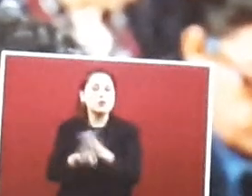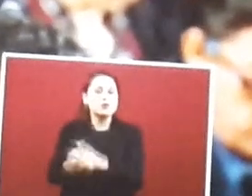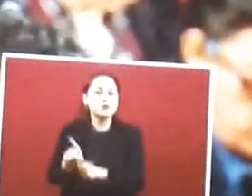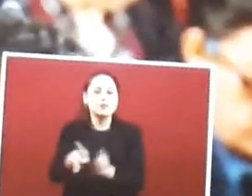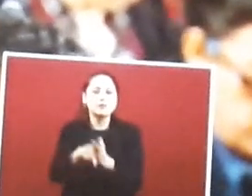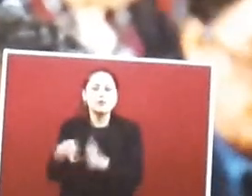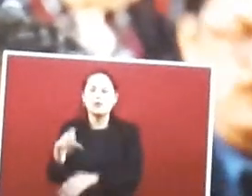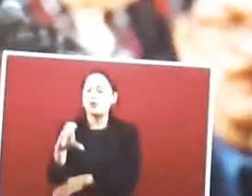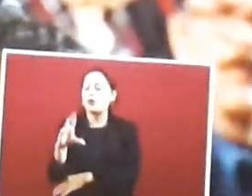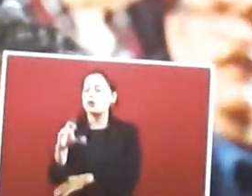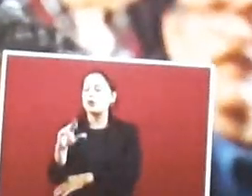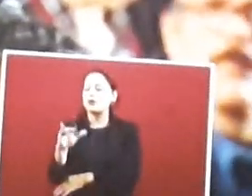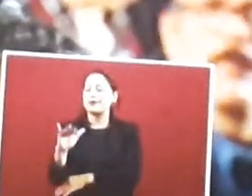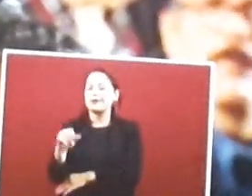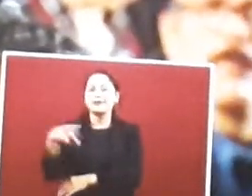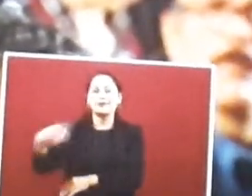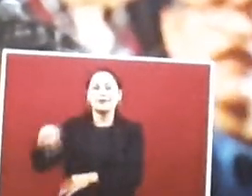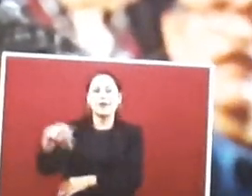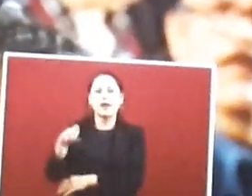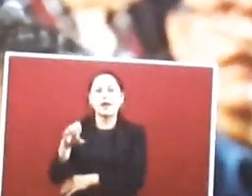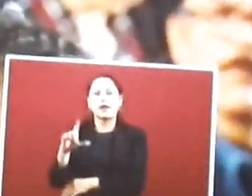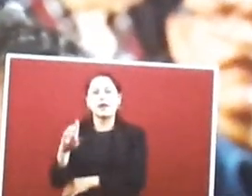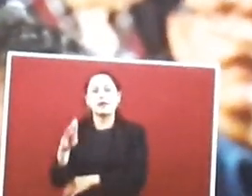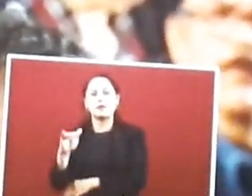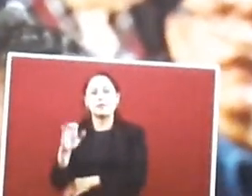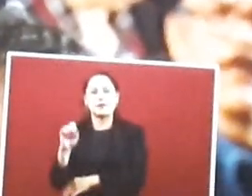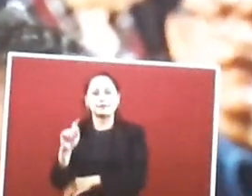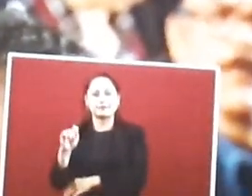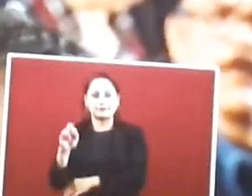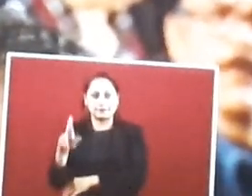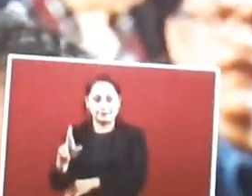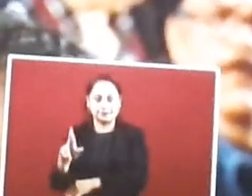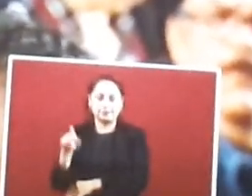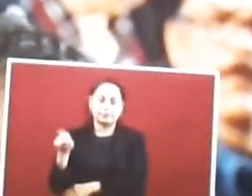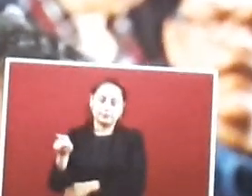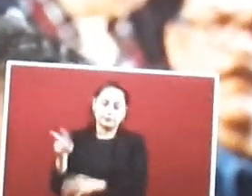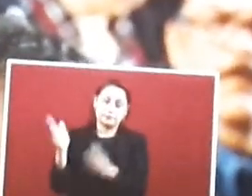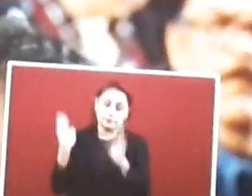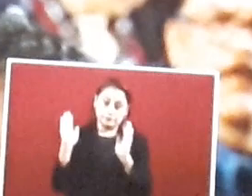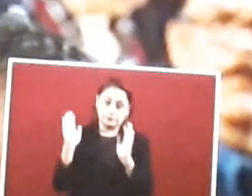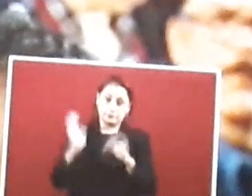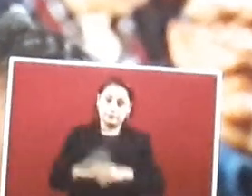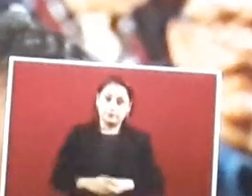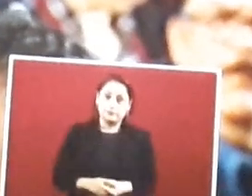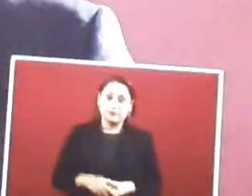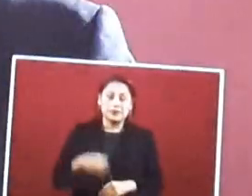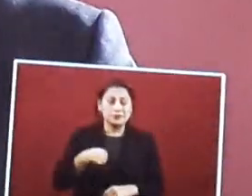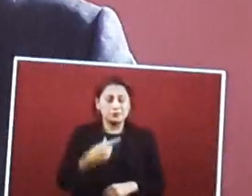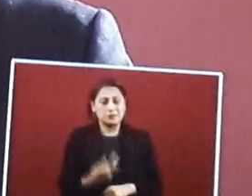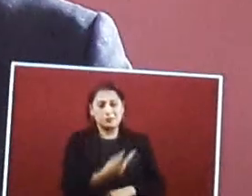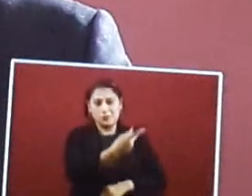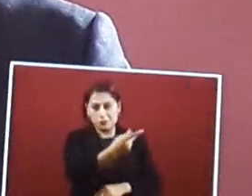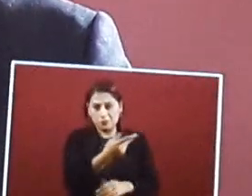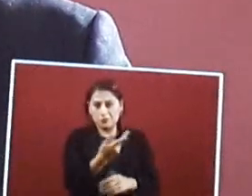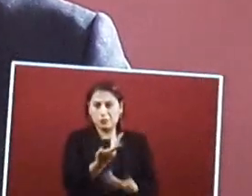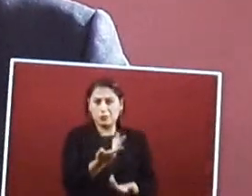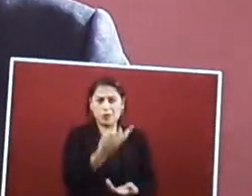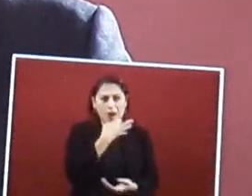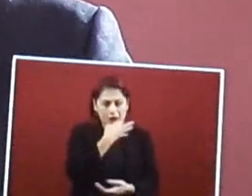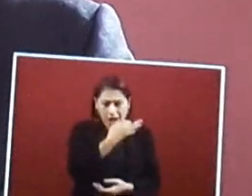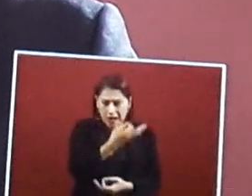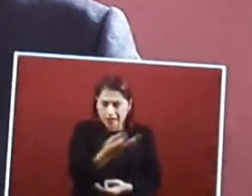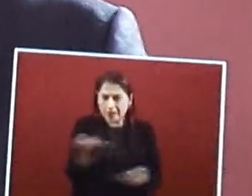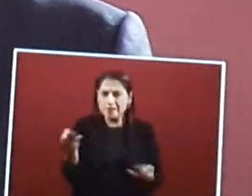en aquel entonces. Entonces, si nos pudiera dar, le digo, su pronunciamiento y sobre todo